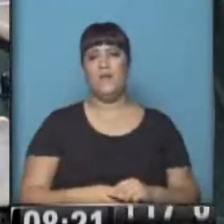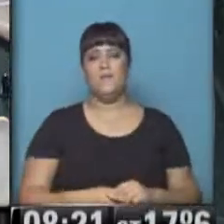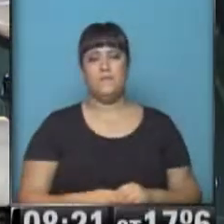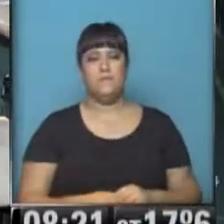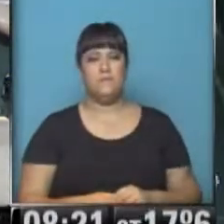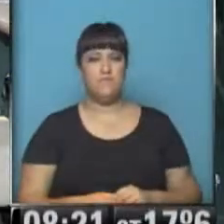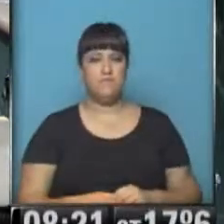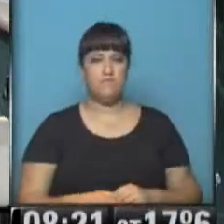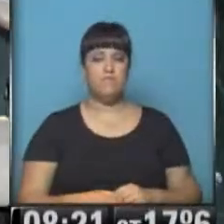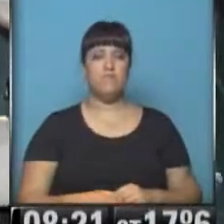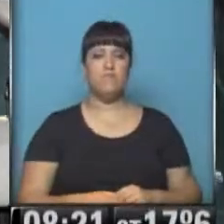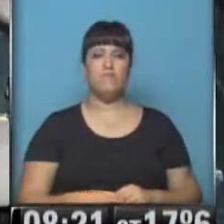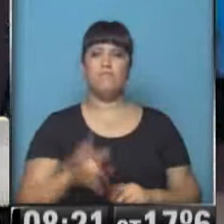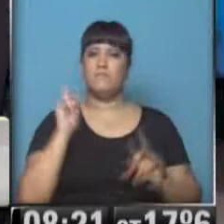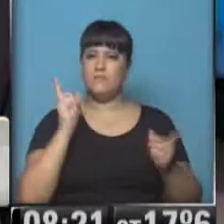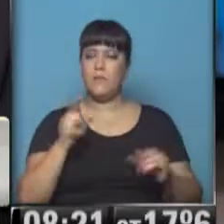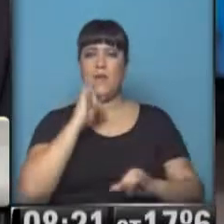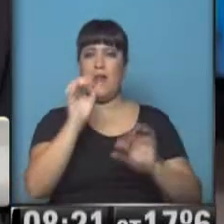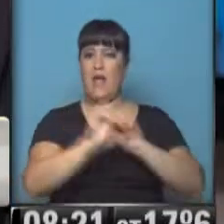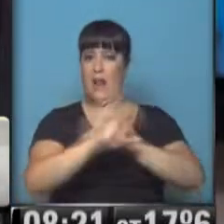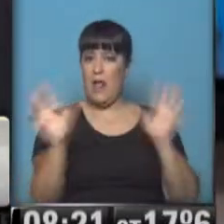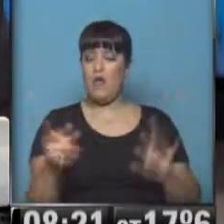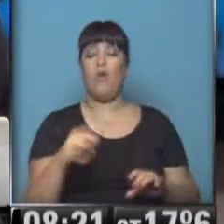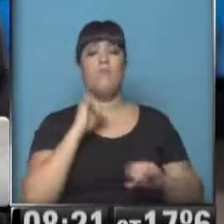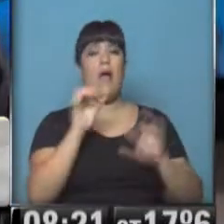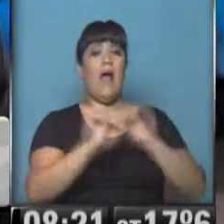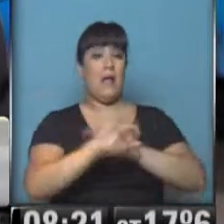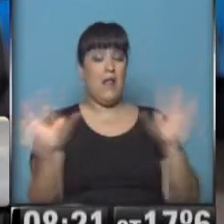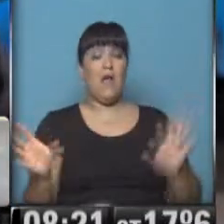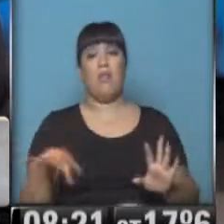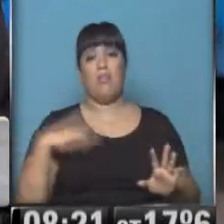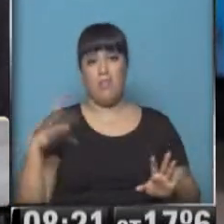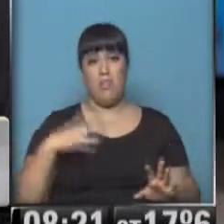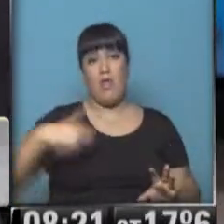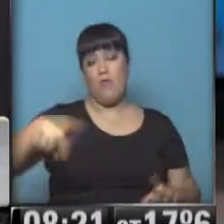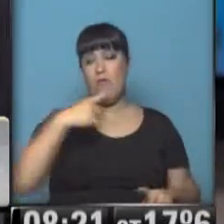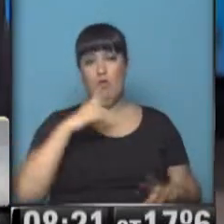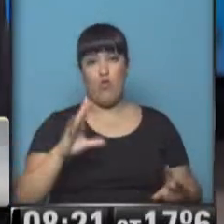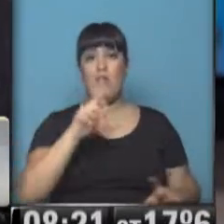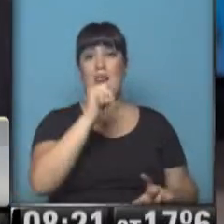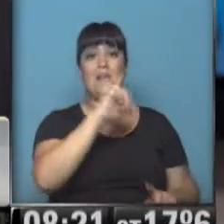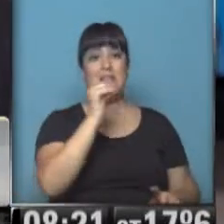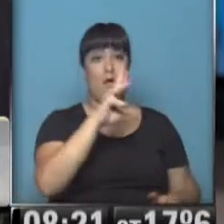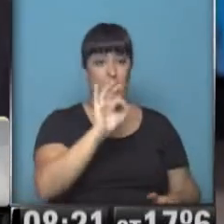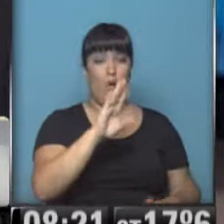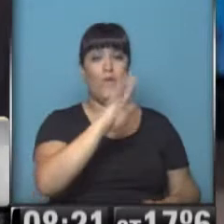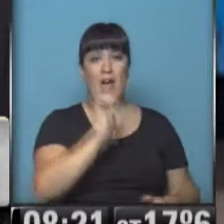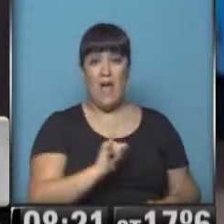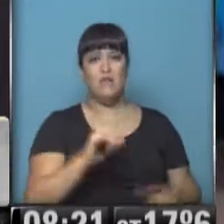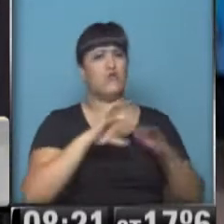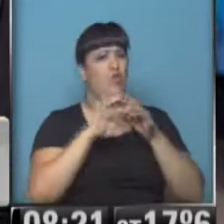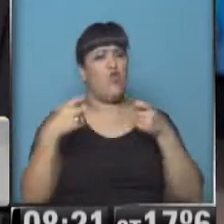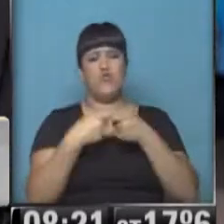este mecanismo además aclaró decir lo aclaro por si alguno todavía tiene duda de lázaro báez no es socio de la presidenta de la nación